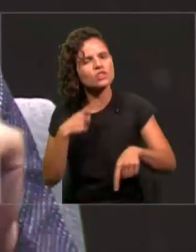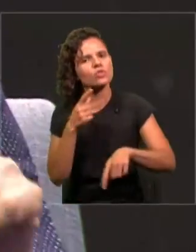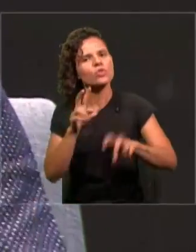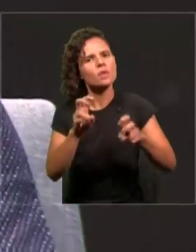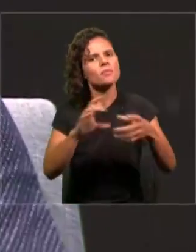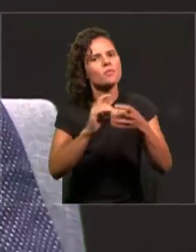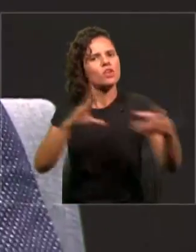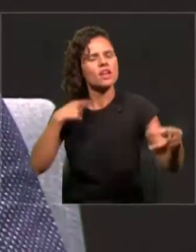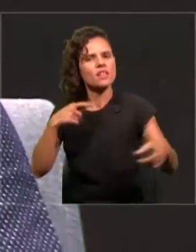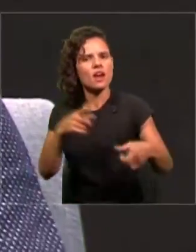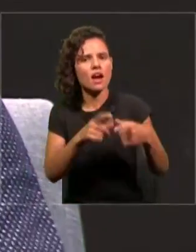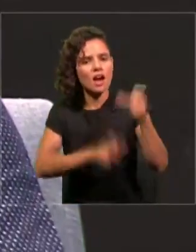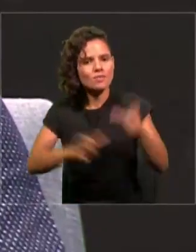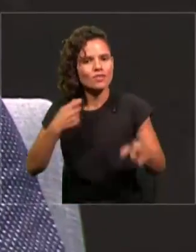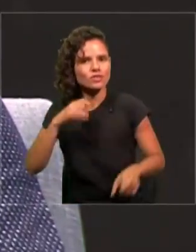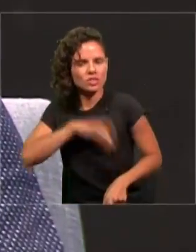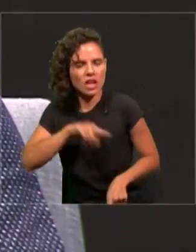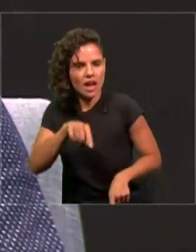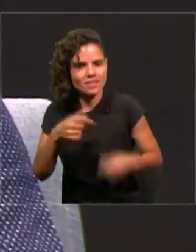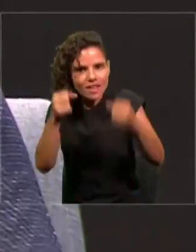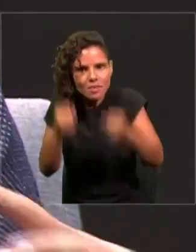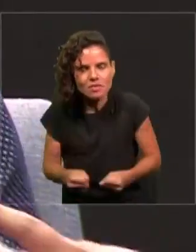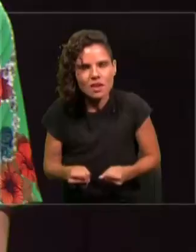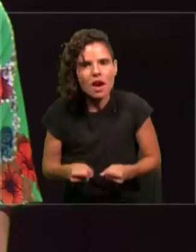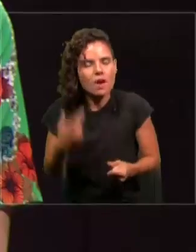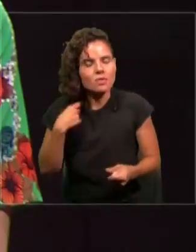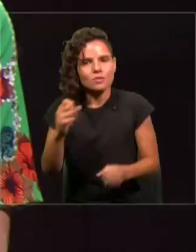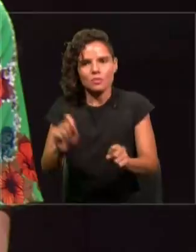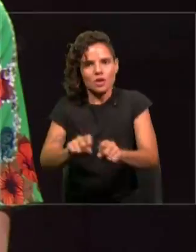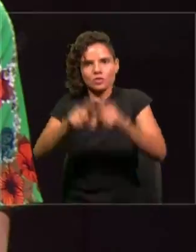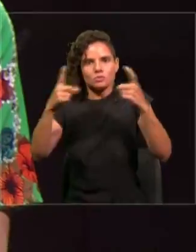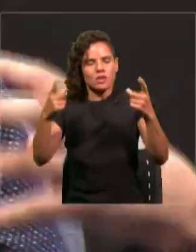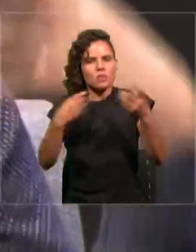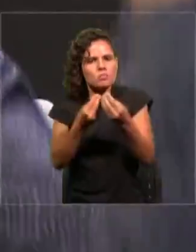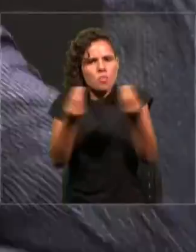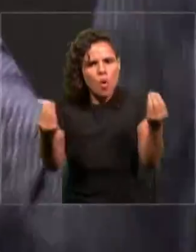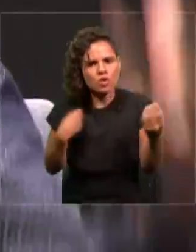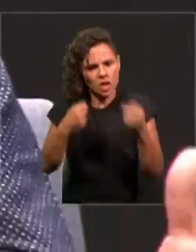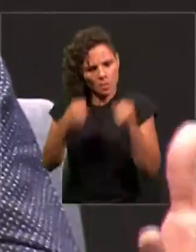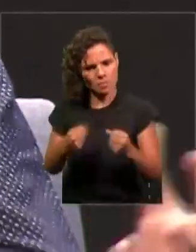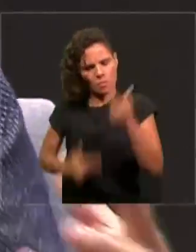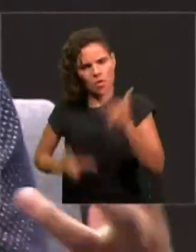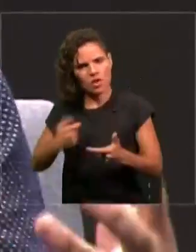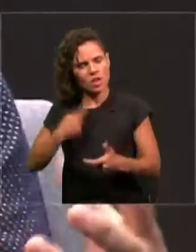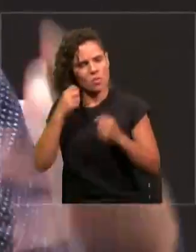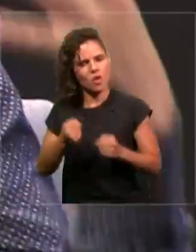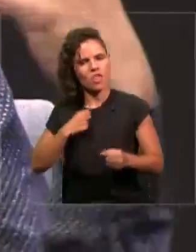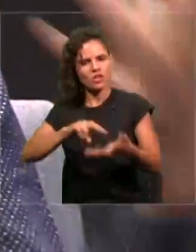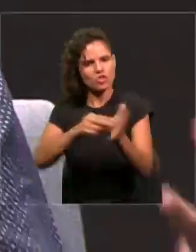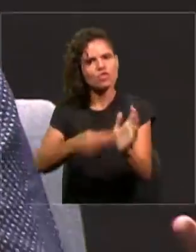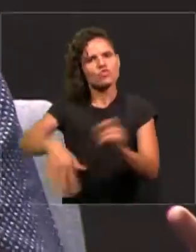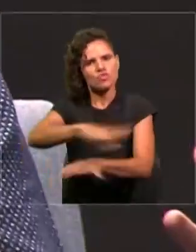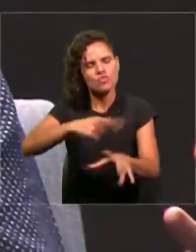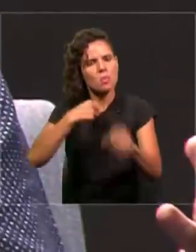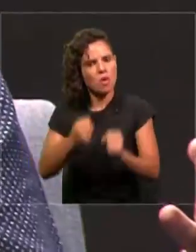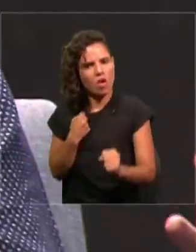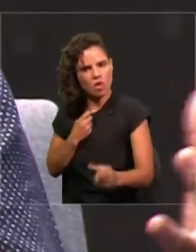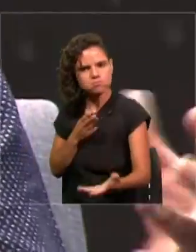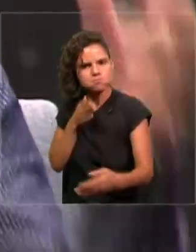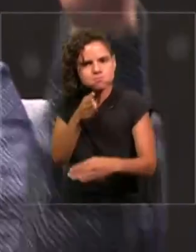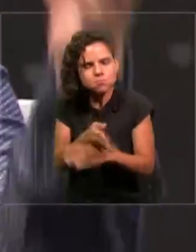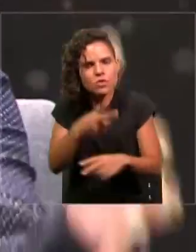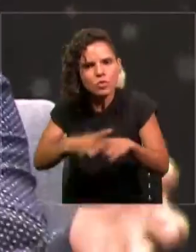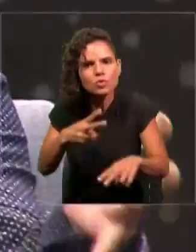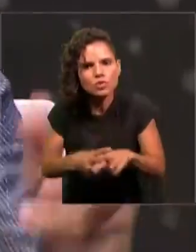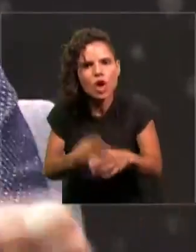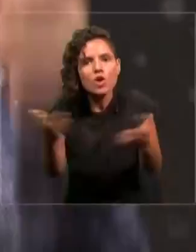chilena, honestamente, a mí es lo que me ha sorprendido luego del 18 de octubre, una capacidad política de resolver esto, como está pasando hoy día en distintos